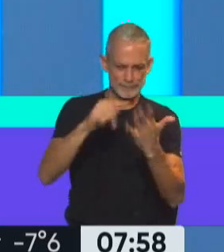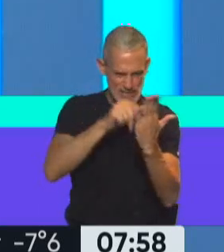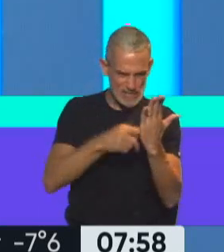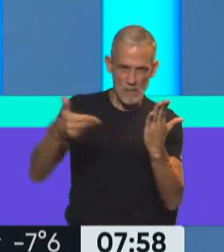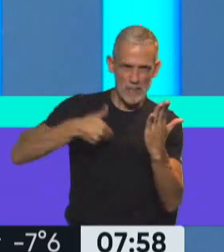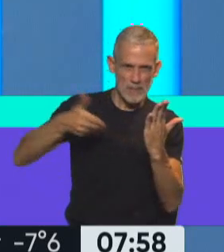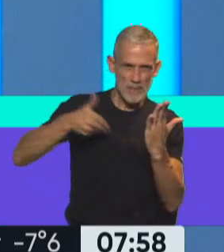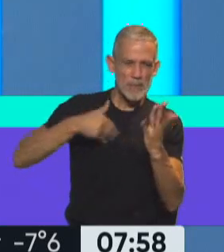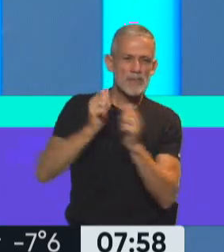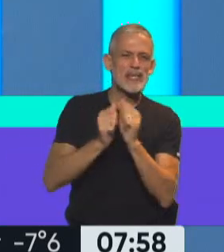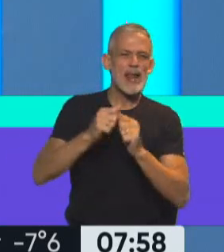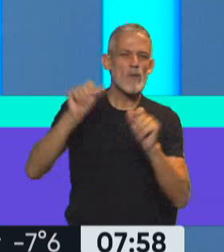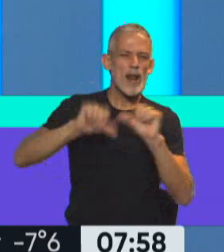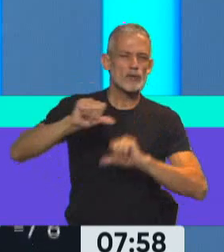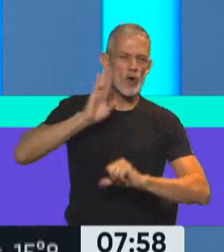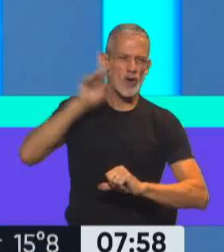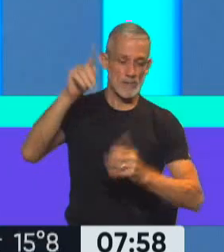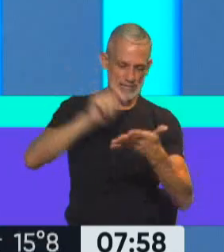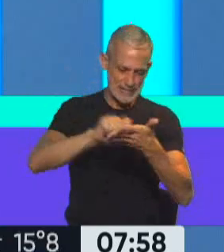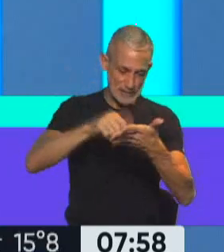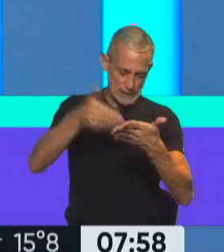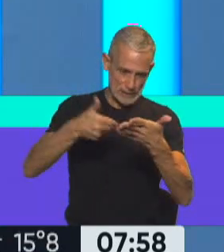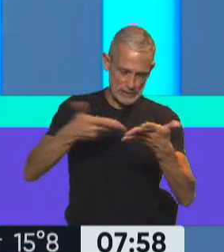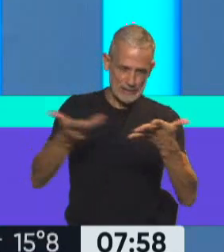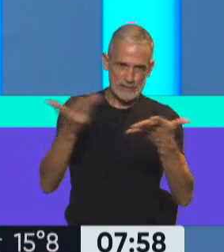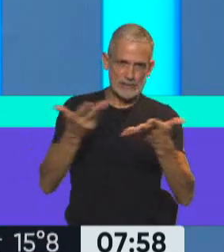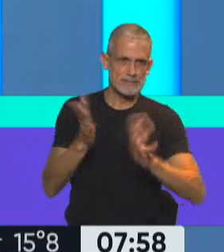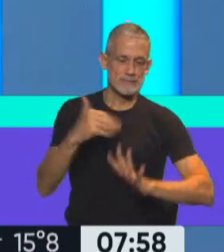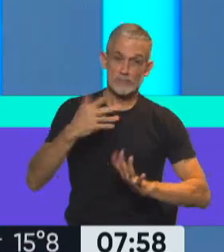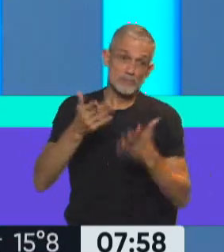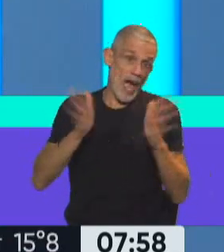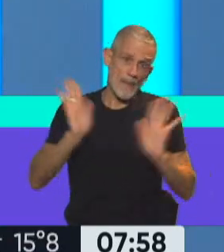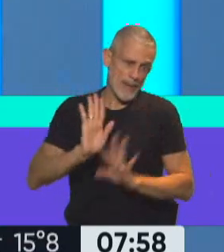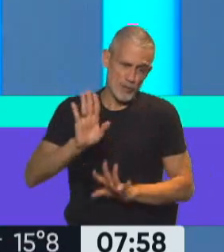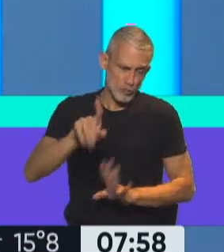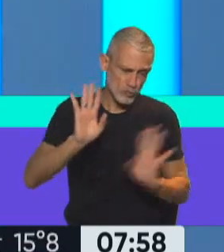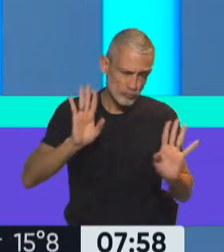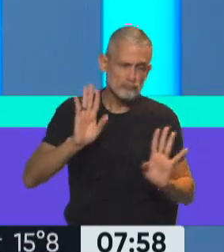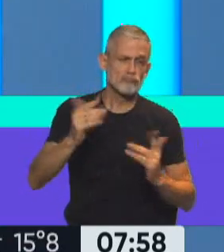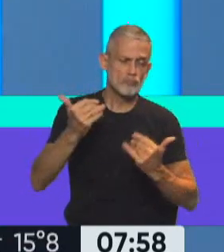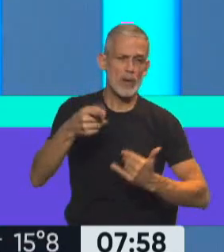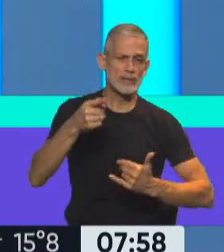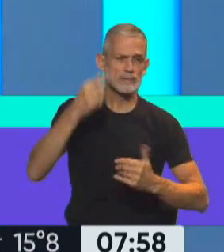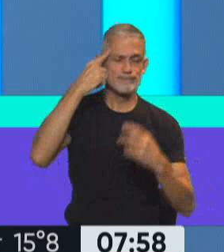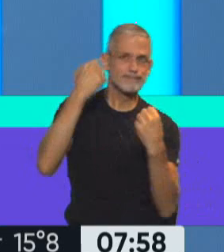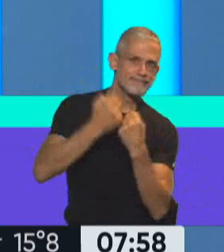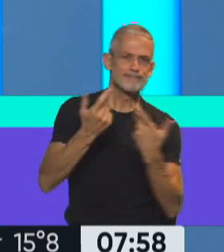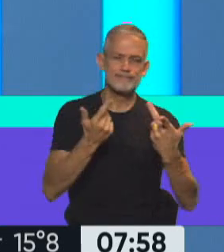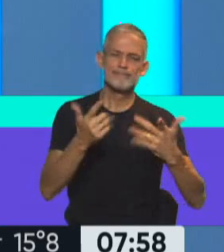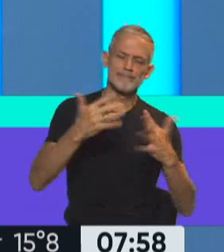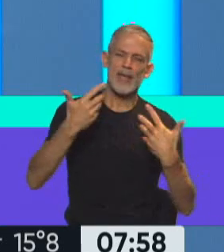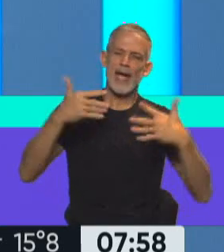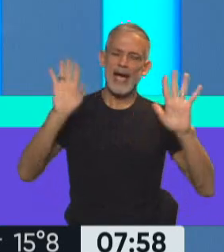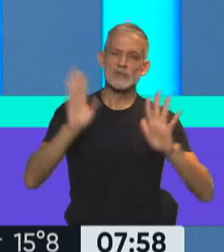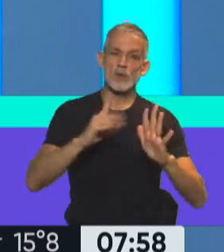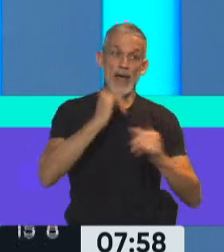del laboratorio norteamericano. Las alternativas, de todos modos, están abiertas. Lo otro que hay que decir es esto, la coincidencia que se da entre una muy